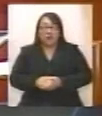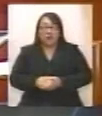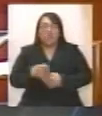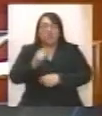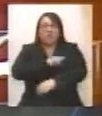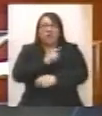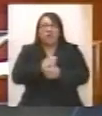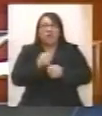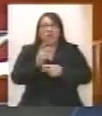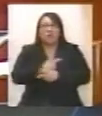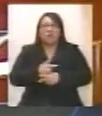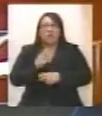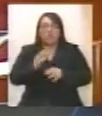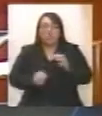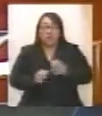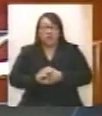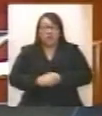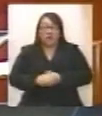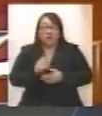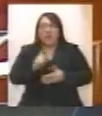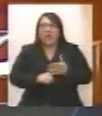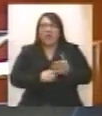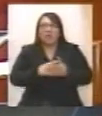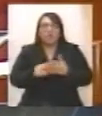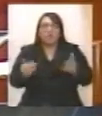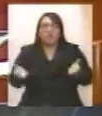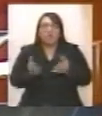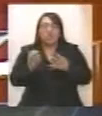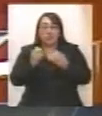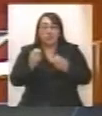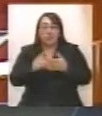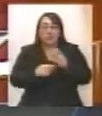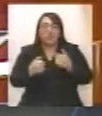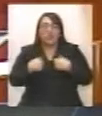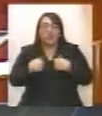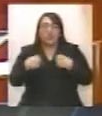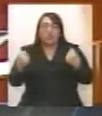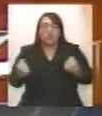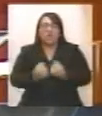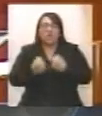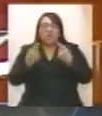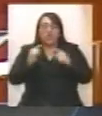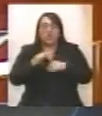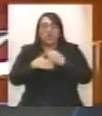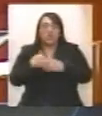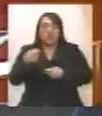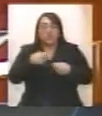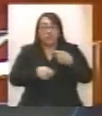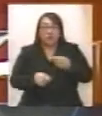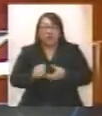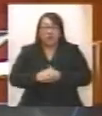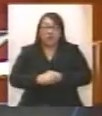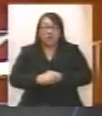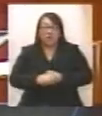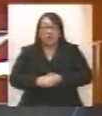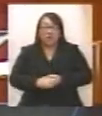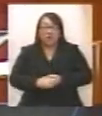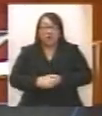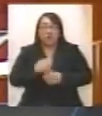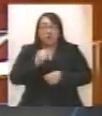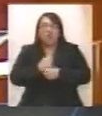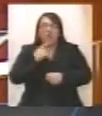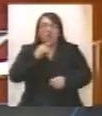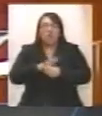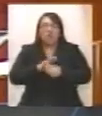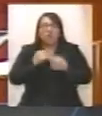la seguridad jurídica, elimine incentivos perversos que tienden a afectar las decisiones de inversión y enfatice el